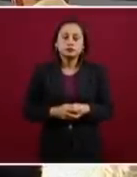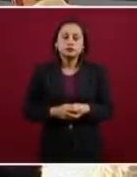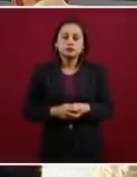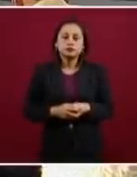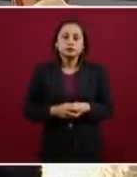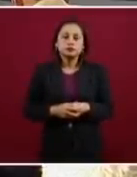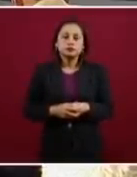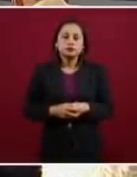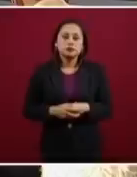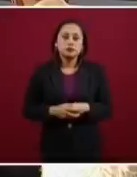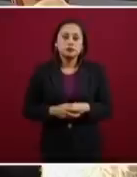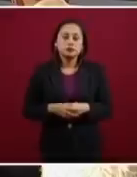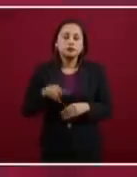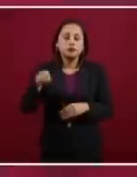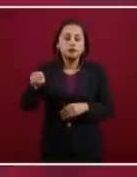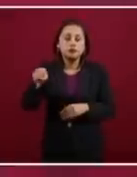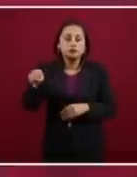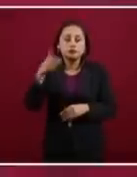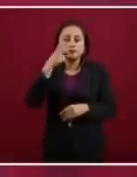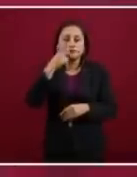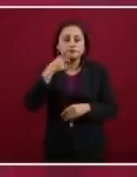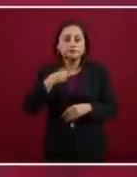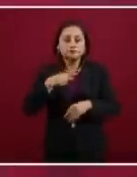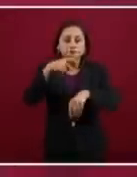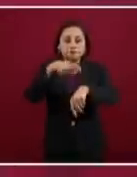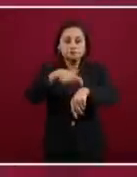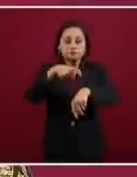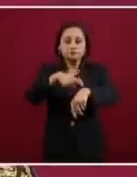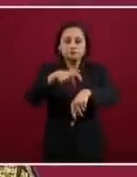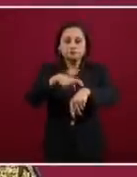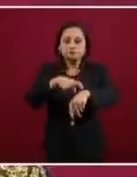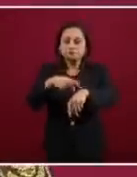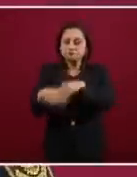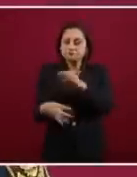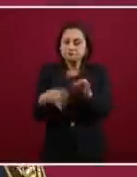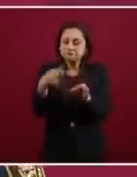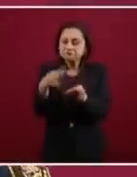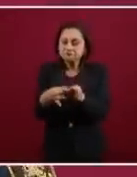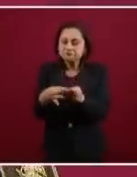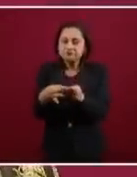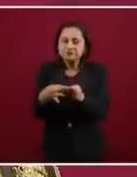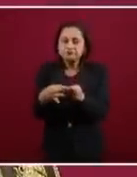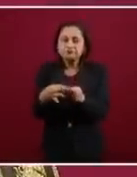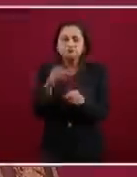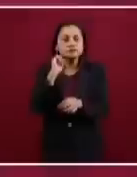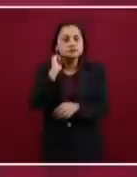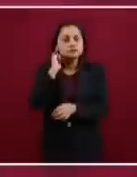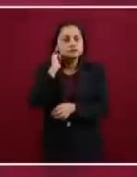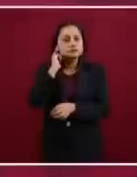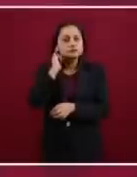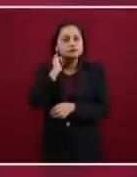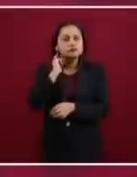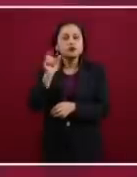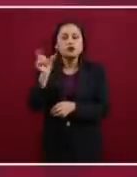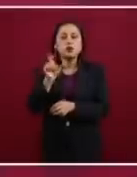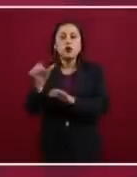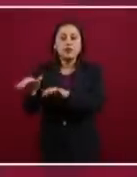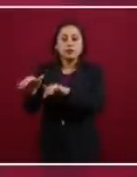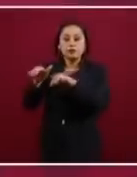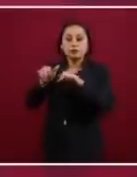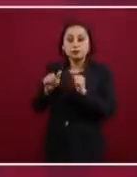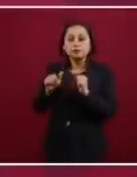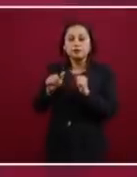o más bien usted mencionaba sobre la hora exacta de la de donde se retira la fuerza ayer